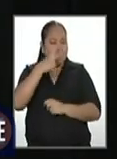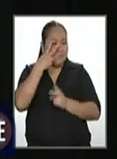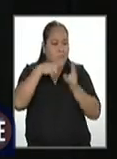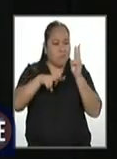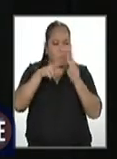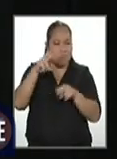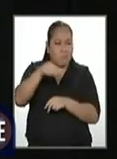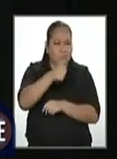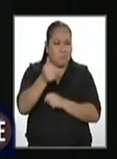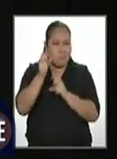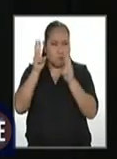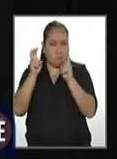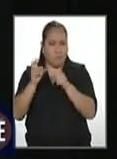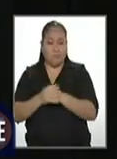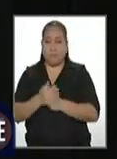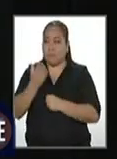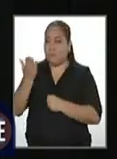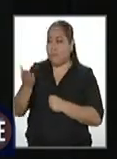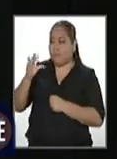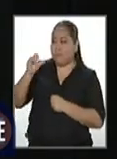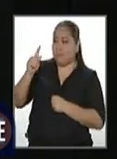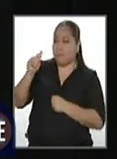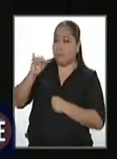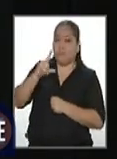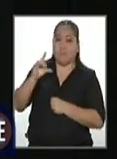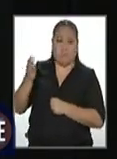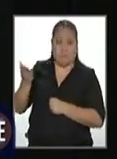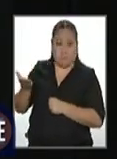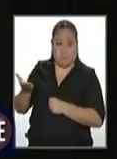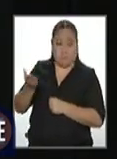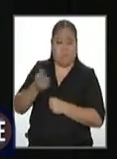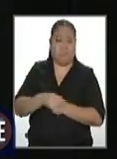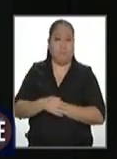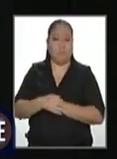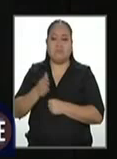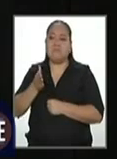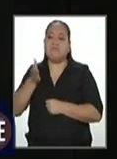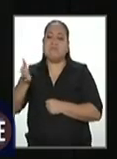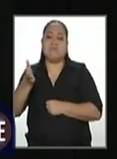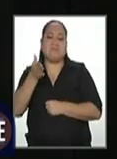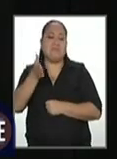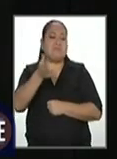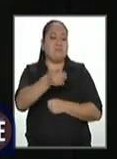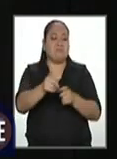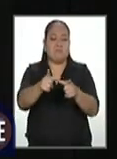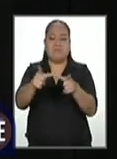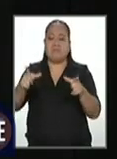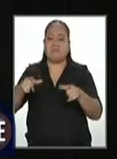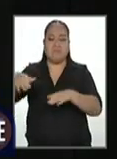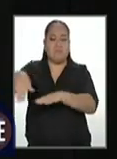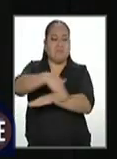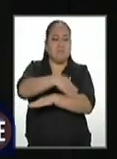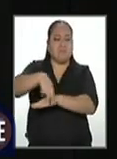cosas. El señor Castillo ha ido por plazas y